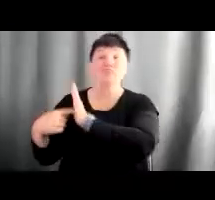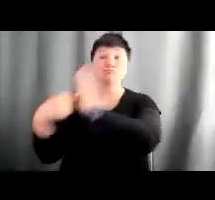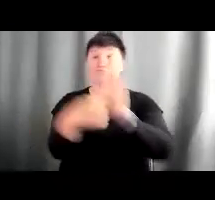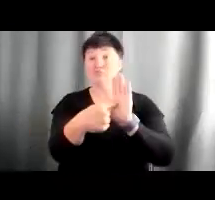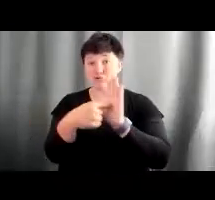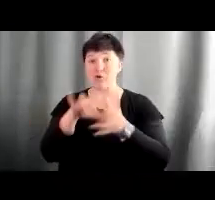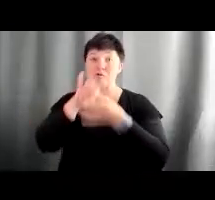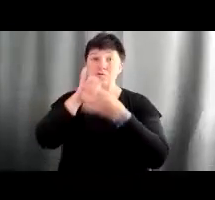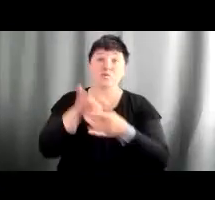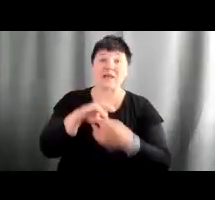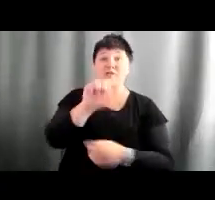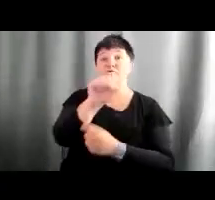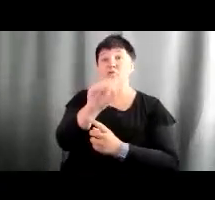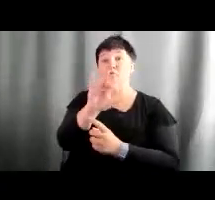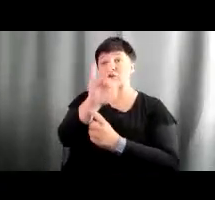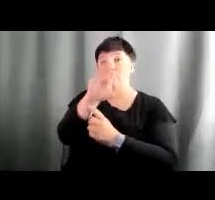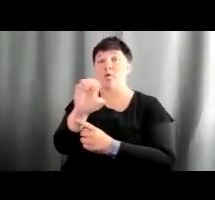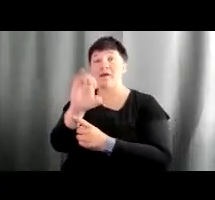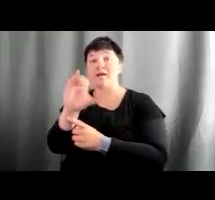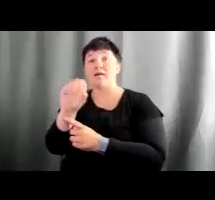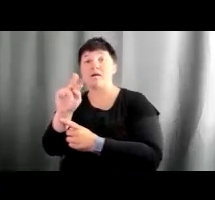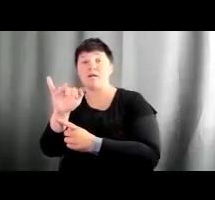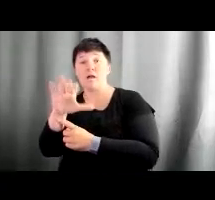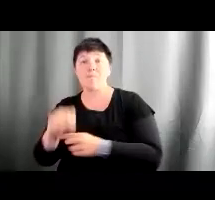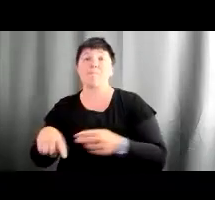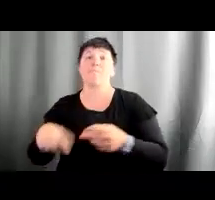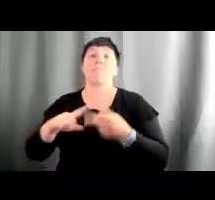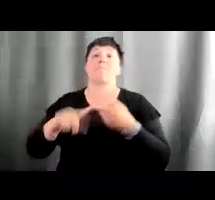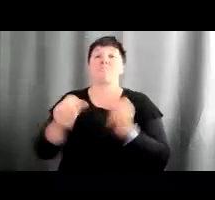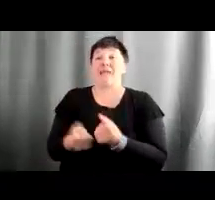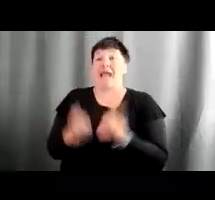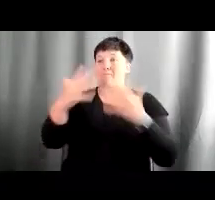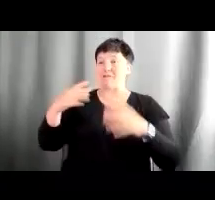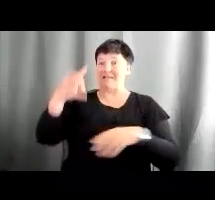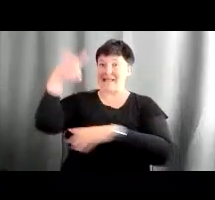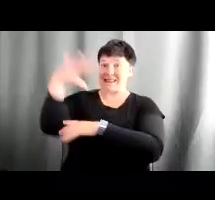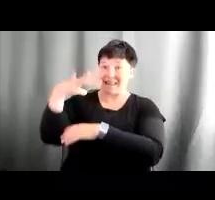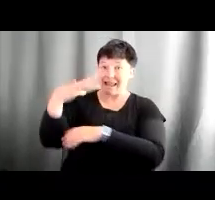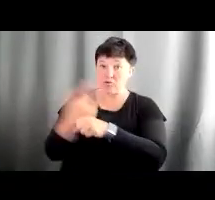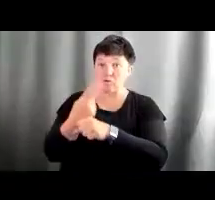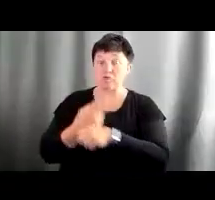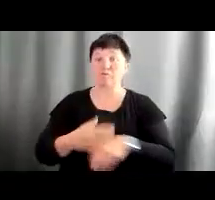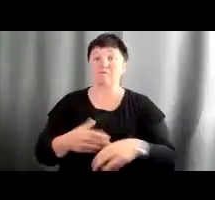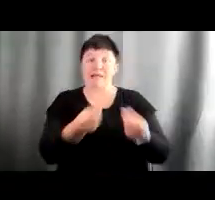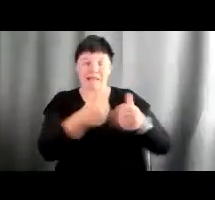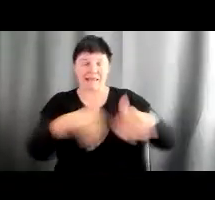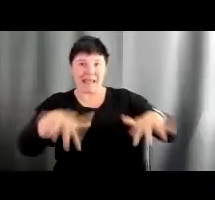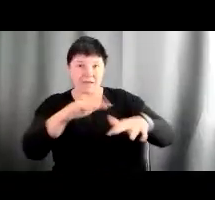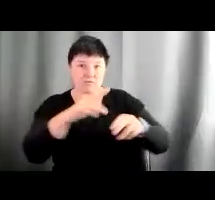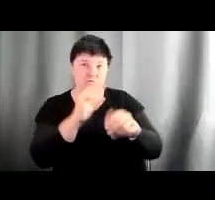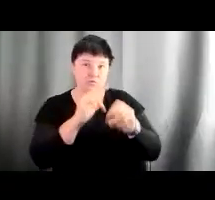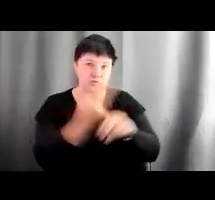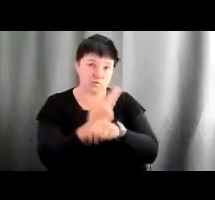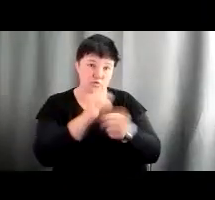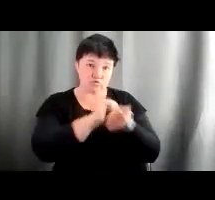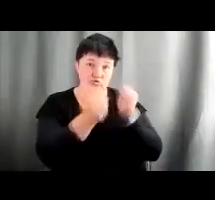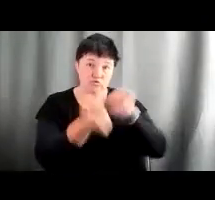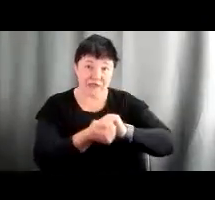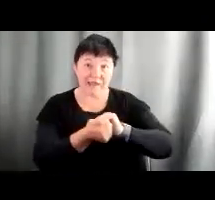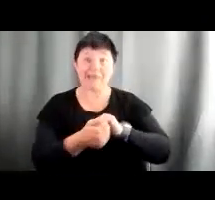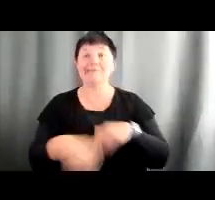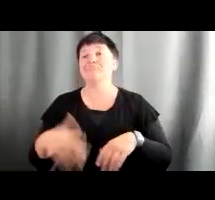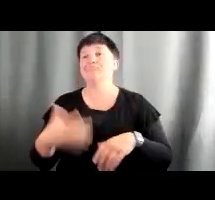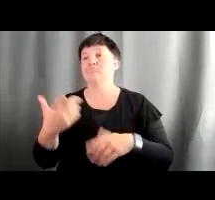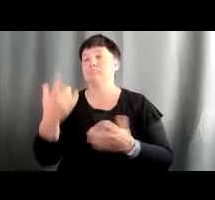relacionado a la socioeconomía, como el Producto Interno Bruto, PIB. Esto depende de la cantidad de luz que emitas, el cambio de uso del